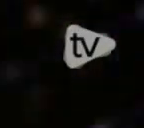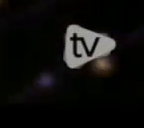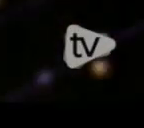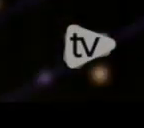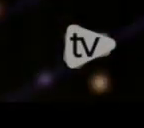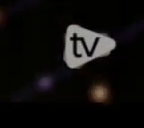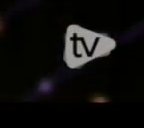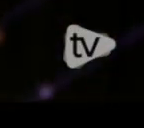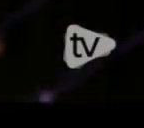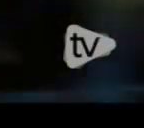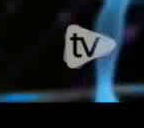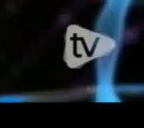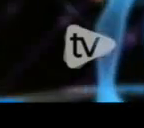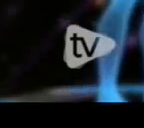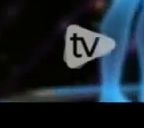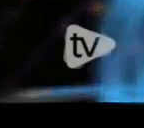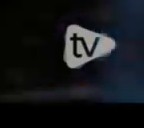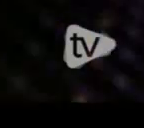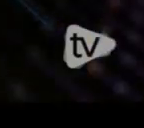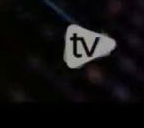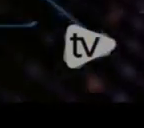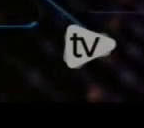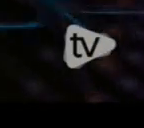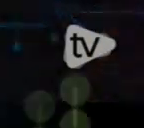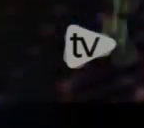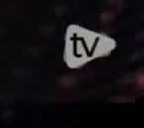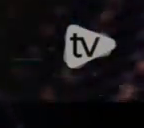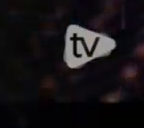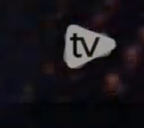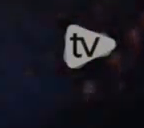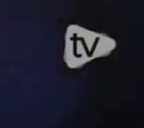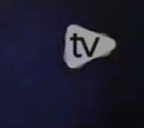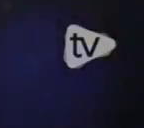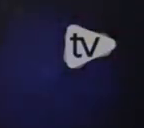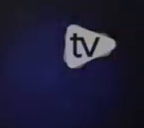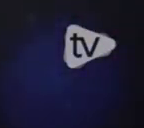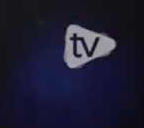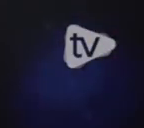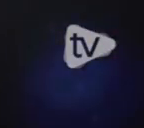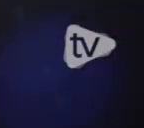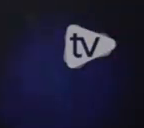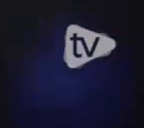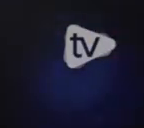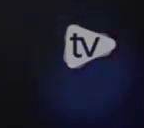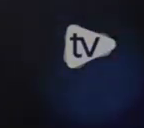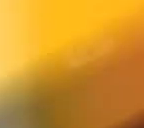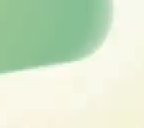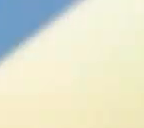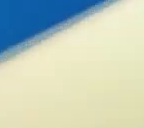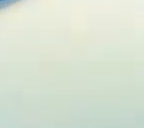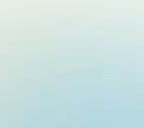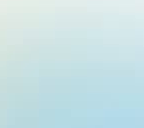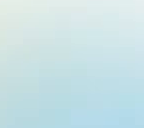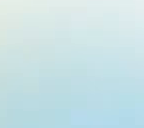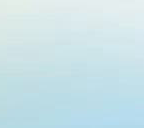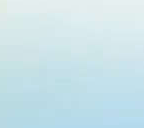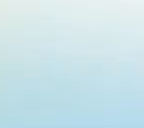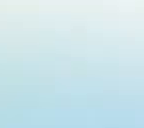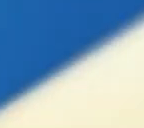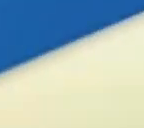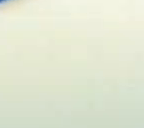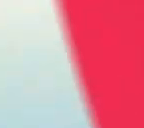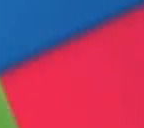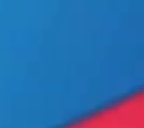comunidades donde no dejan de producir ideas grandes y pequeñas. Memoria del futuro. Pronto por Ecuador TV.